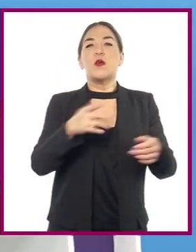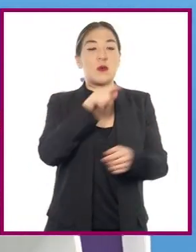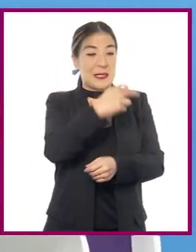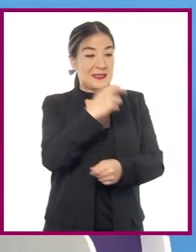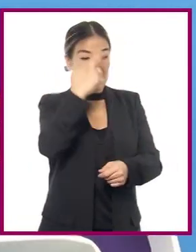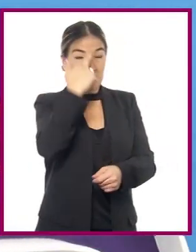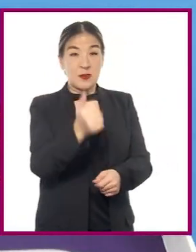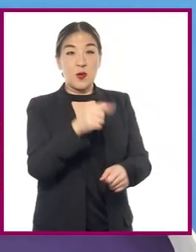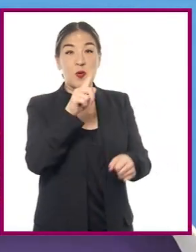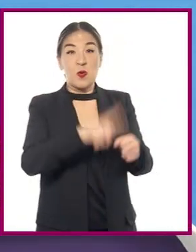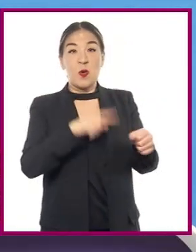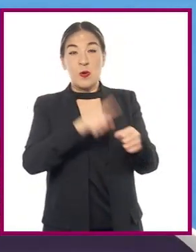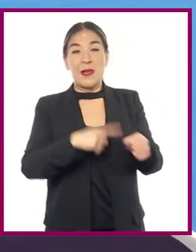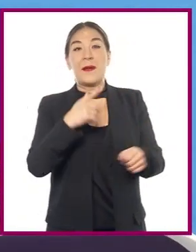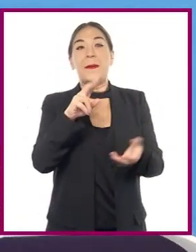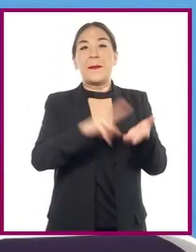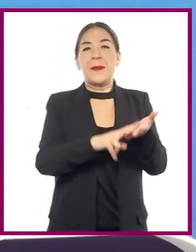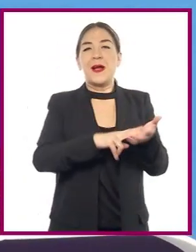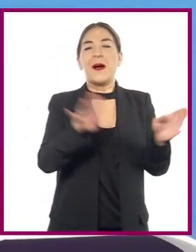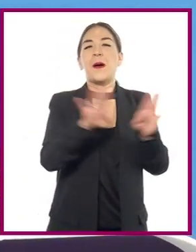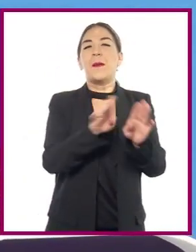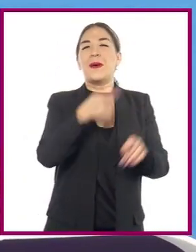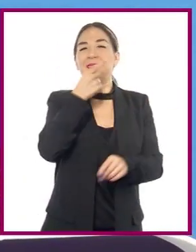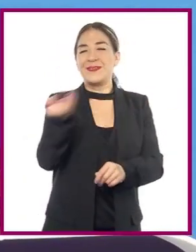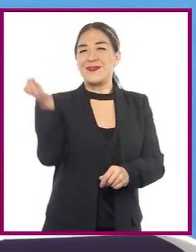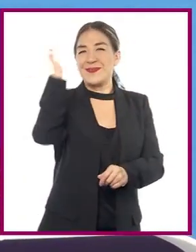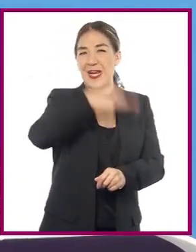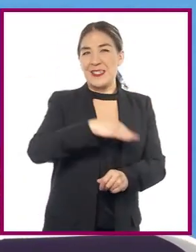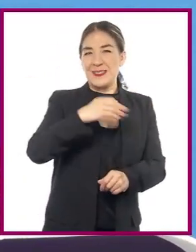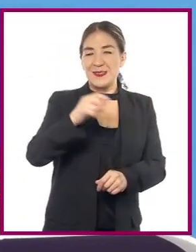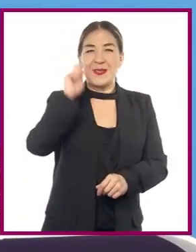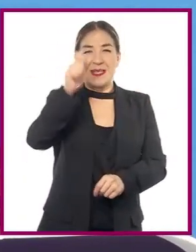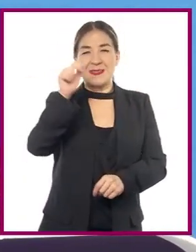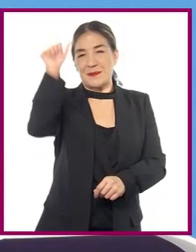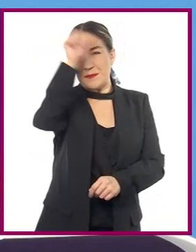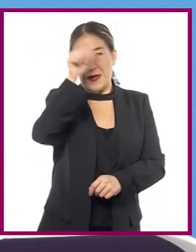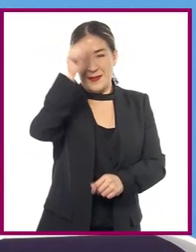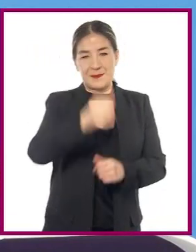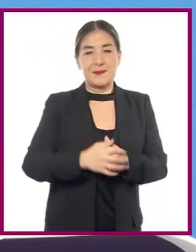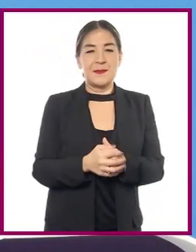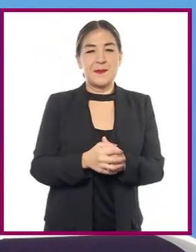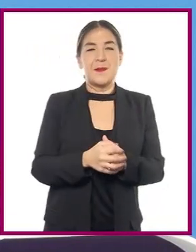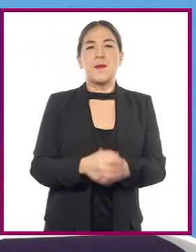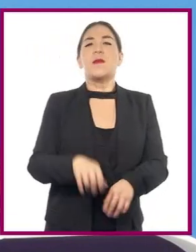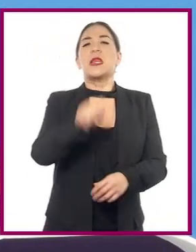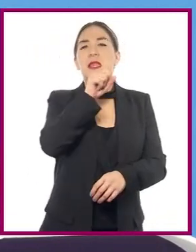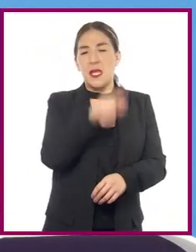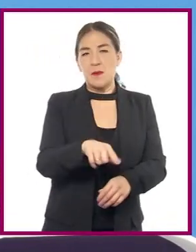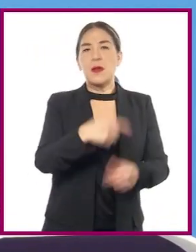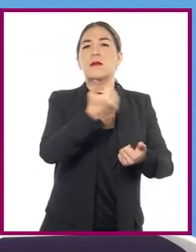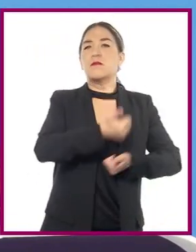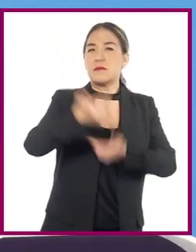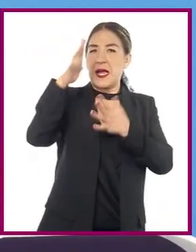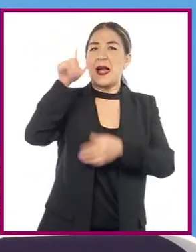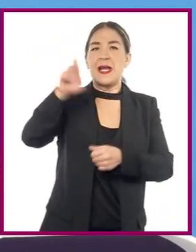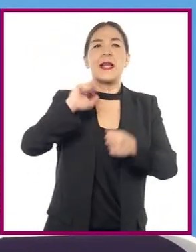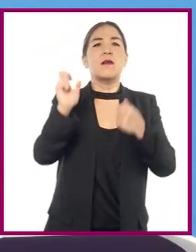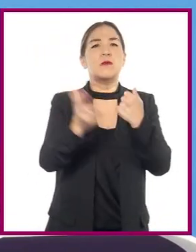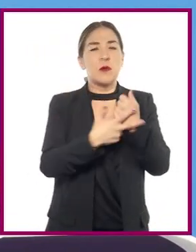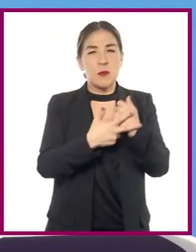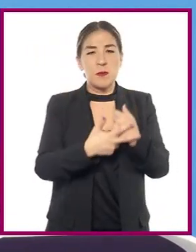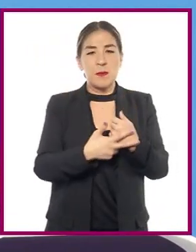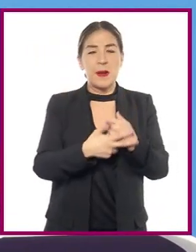verde propio de su falso profeta. Se gana también llevando a Europa plata y